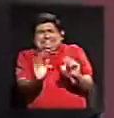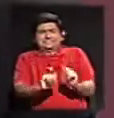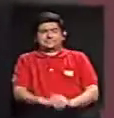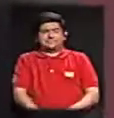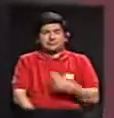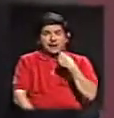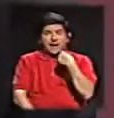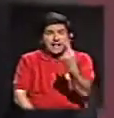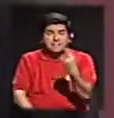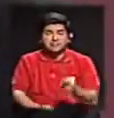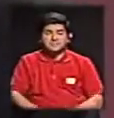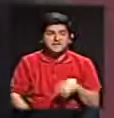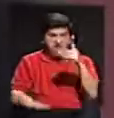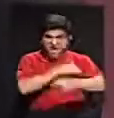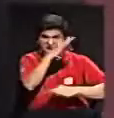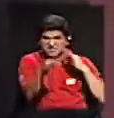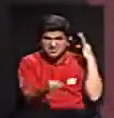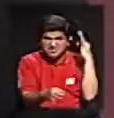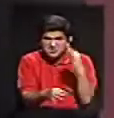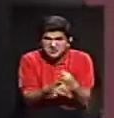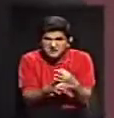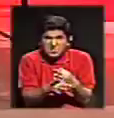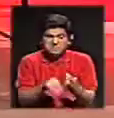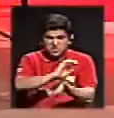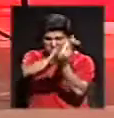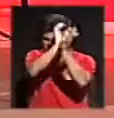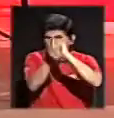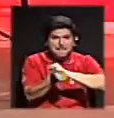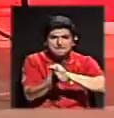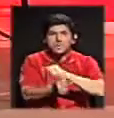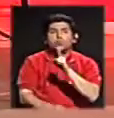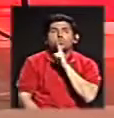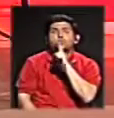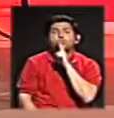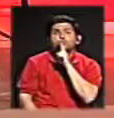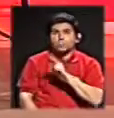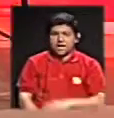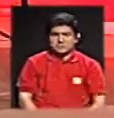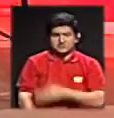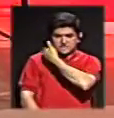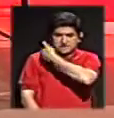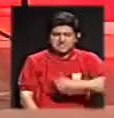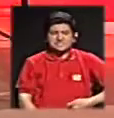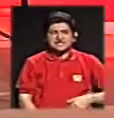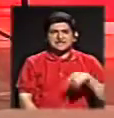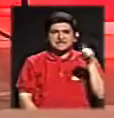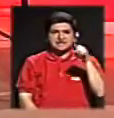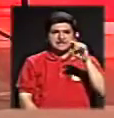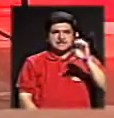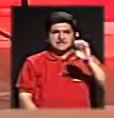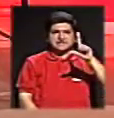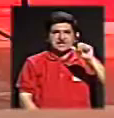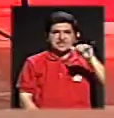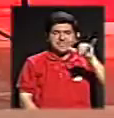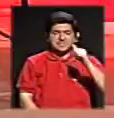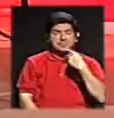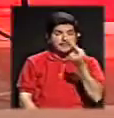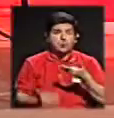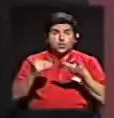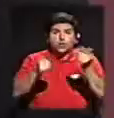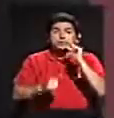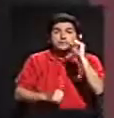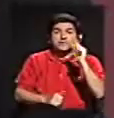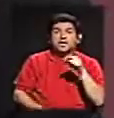se les menciona ese tipo de cambios. En Honduras, el presidente Zelaya planteó cosas muy pequeñas y eso